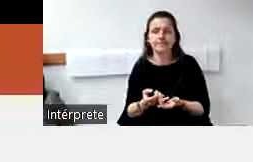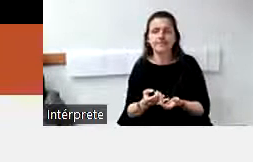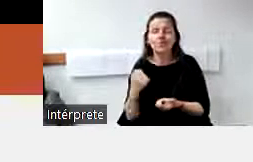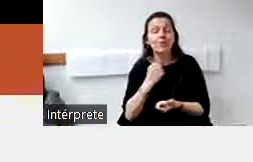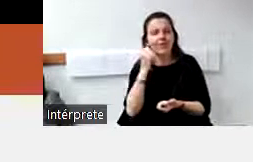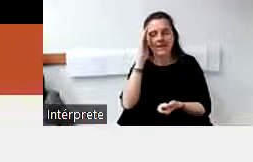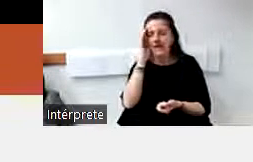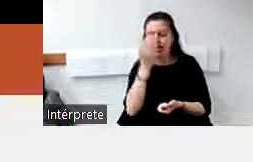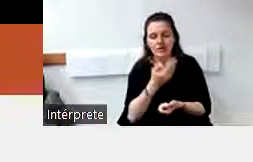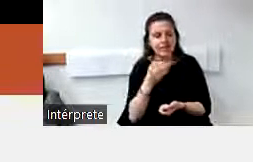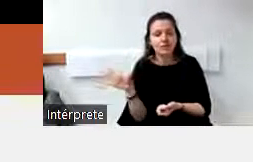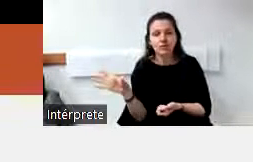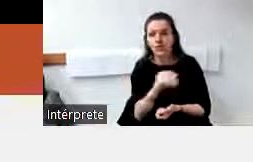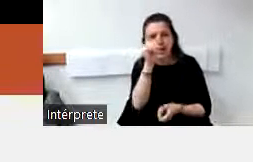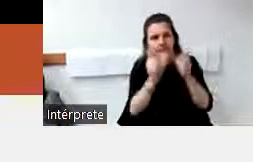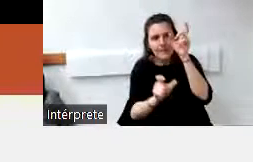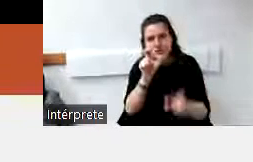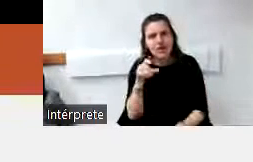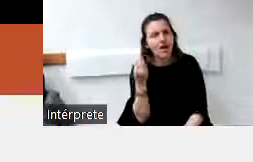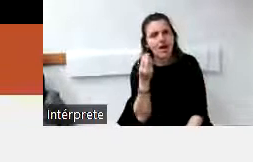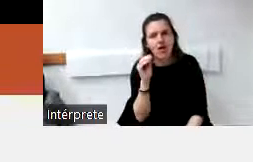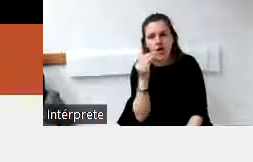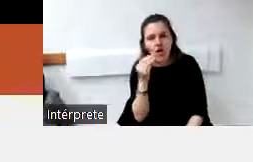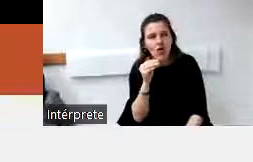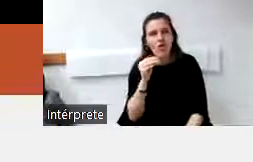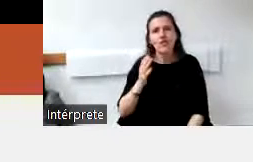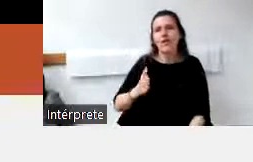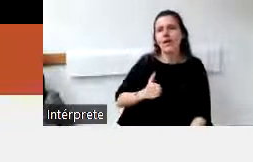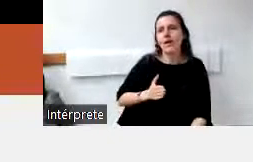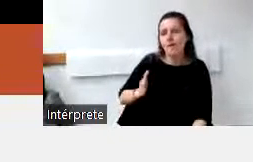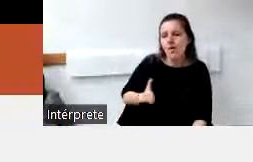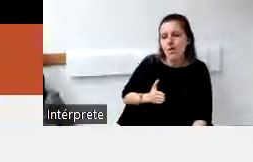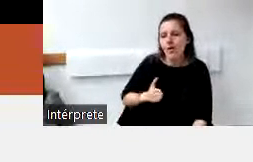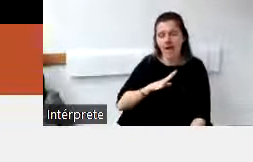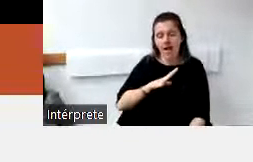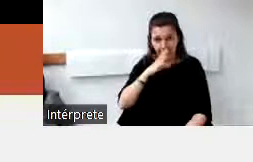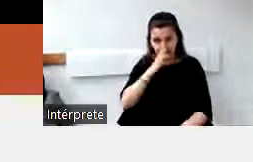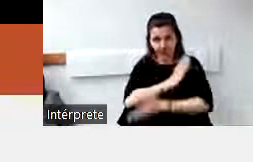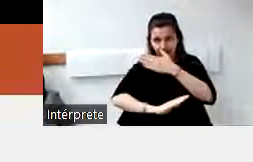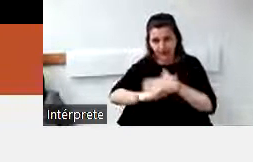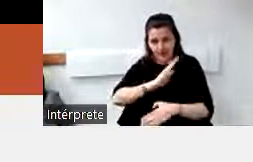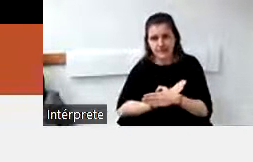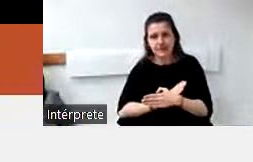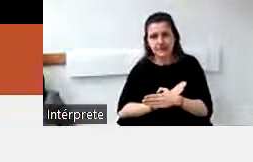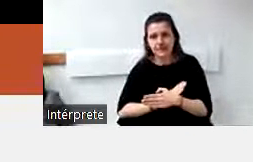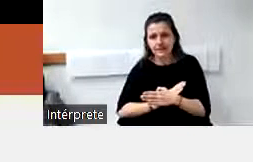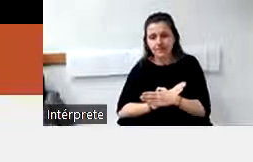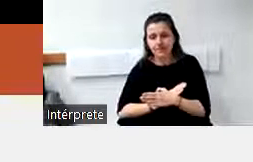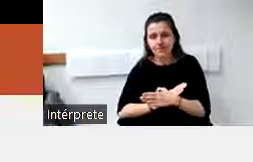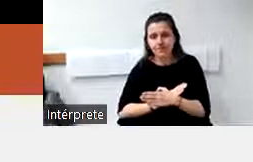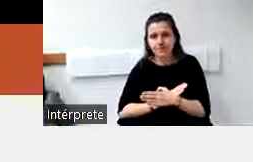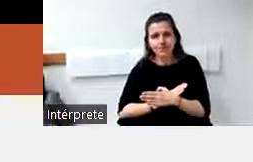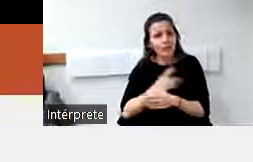cada joven y en cada mujer con discapacidad una persona con su